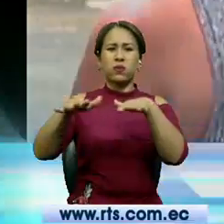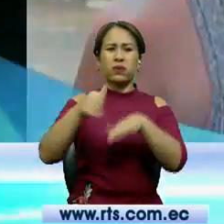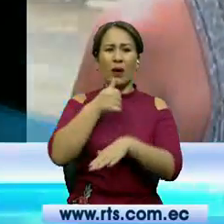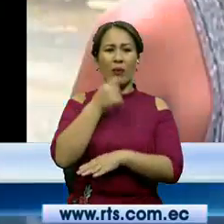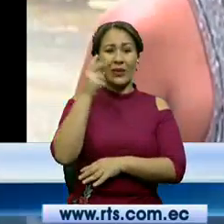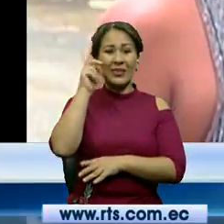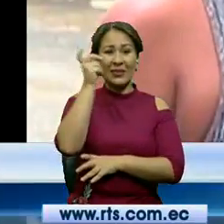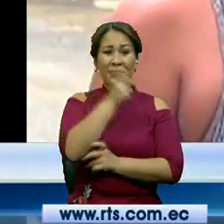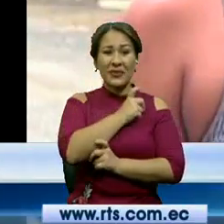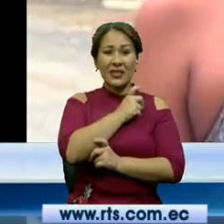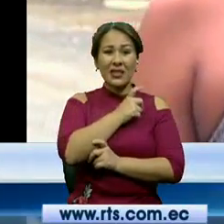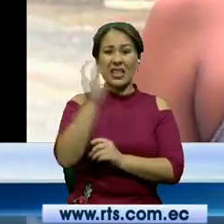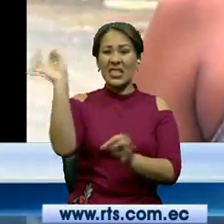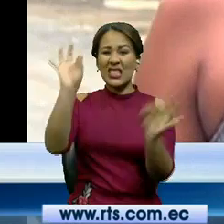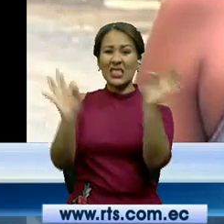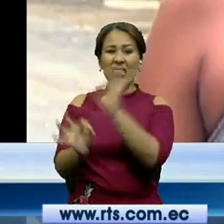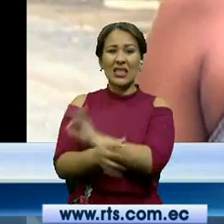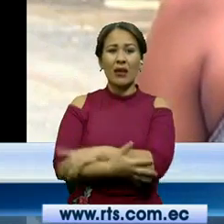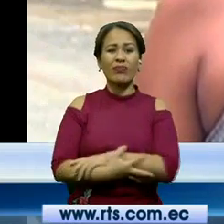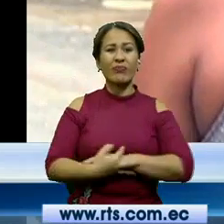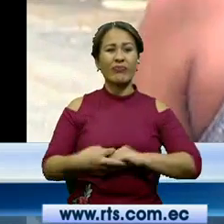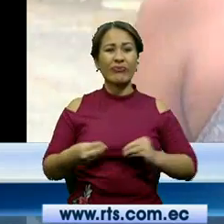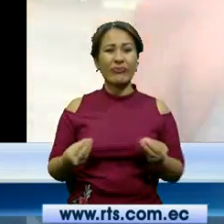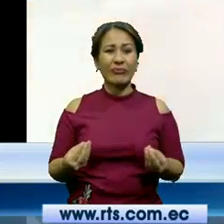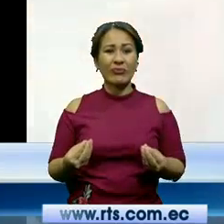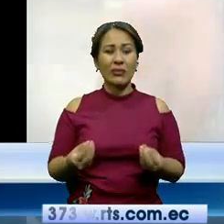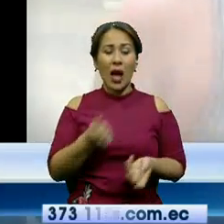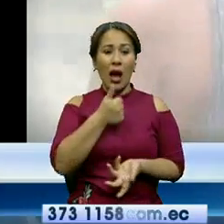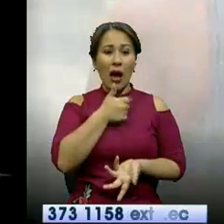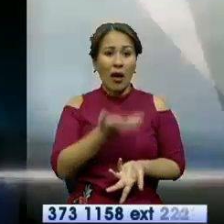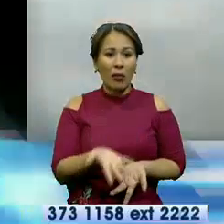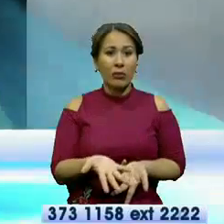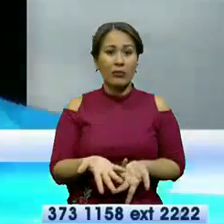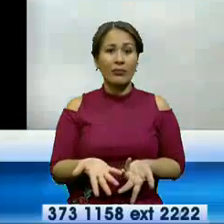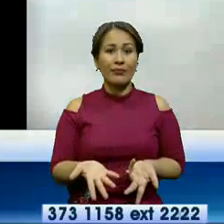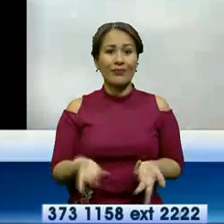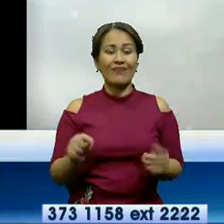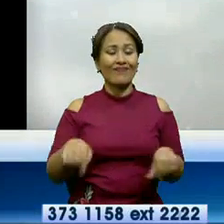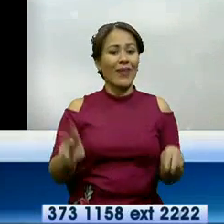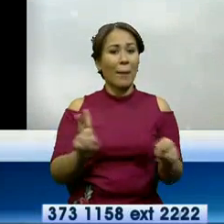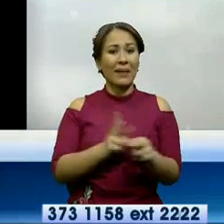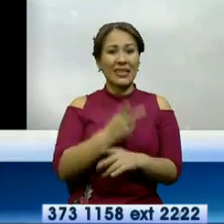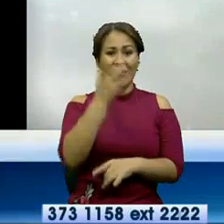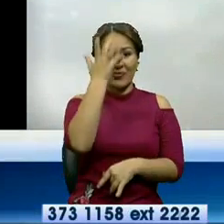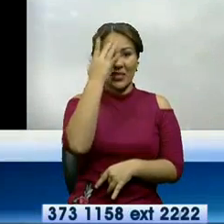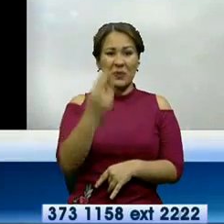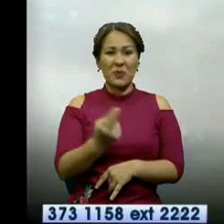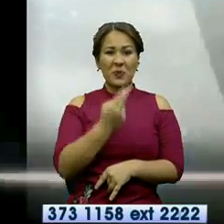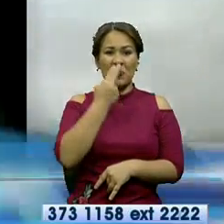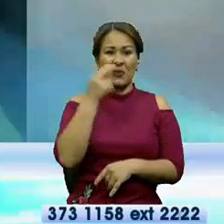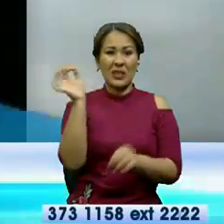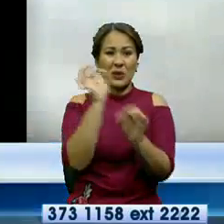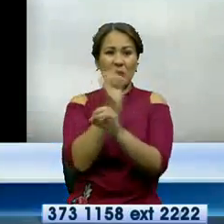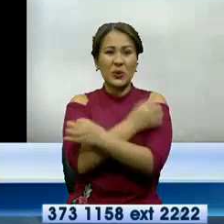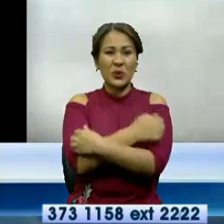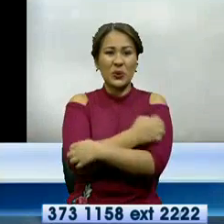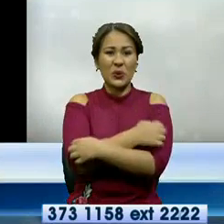esas escuelas, todas llenas de embanque, de lodo, llenas de agua. Esto se contamina, hay mosquitos,